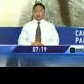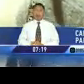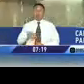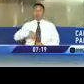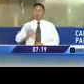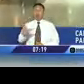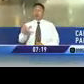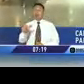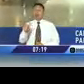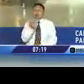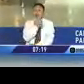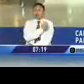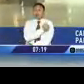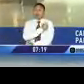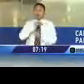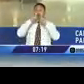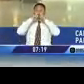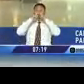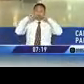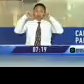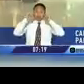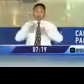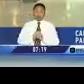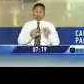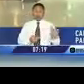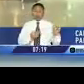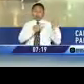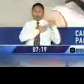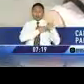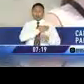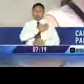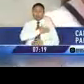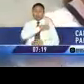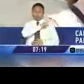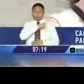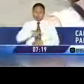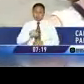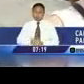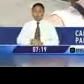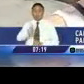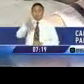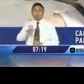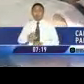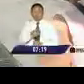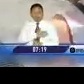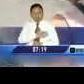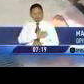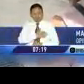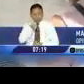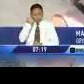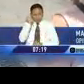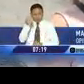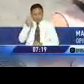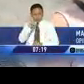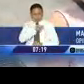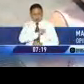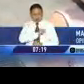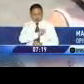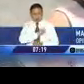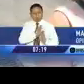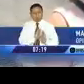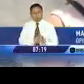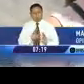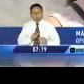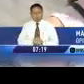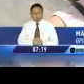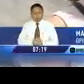vacunación y utilizar la mascarilla es materia de responsabilidad ciudadana. La gente deberíamos concientizarnos y no hay la